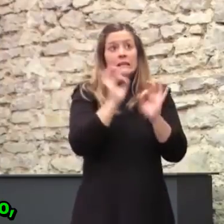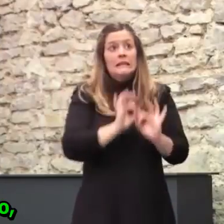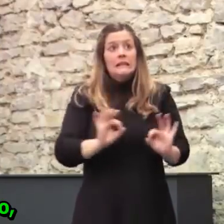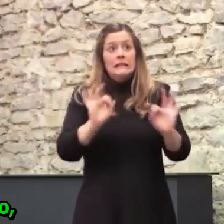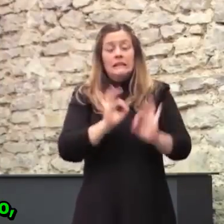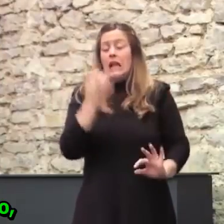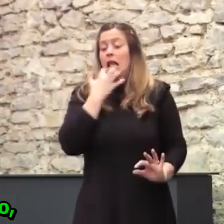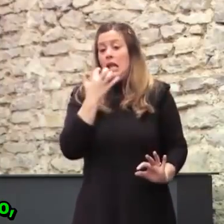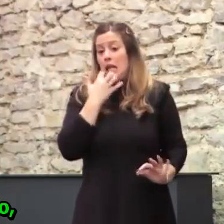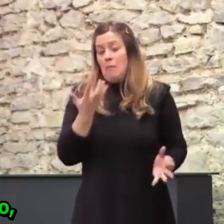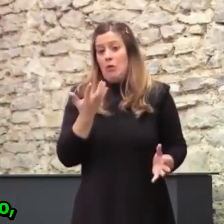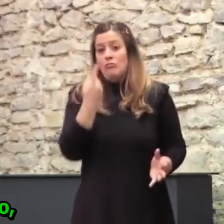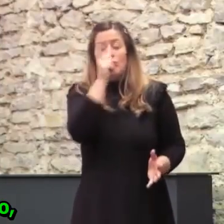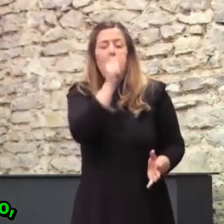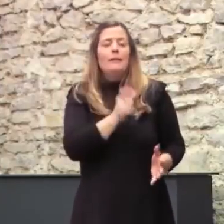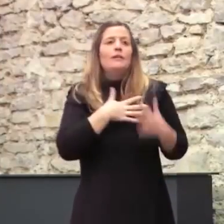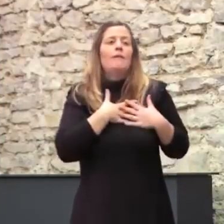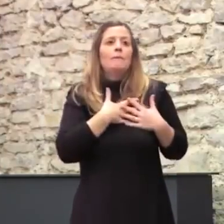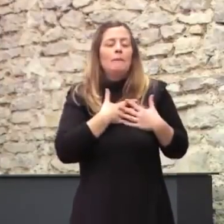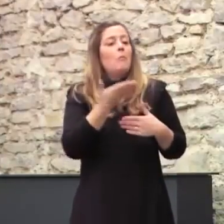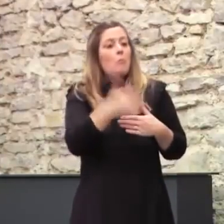ejemplo, cuando se nos muere un ser querido,